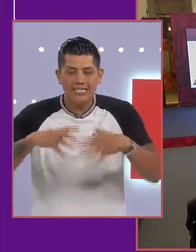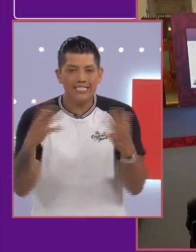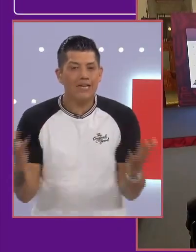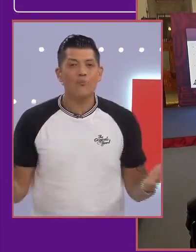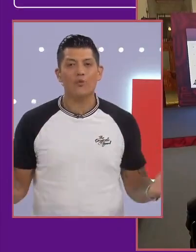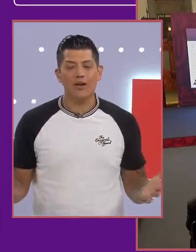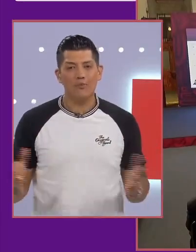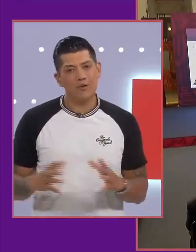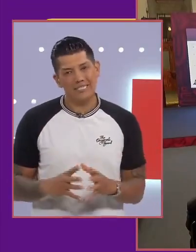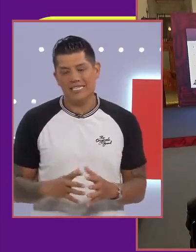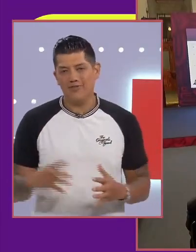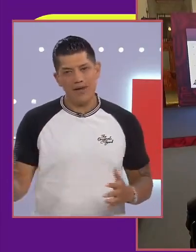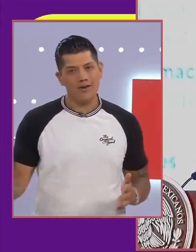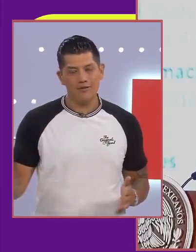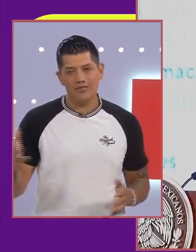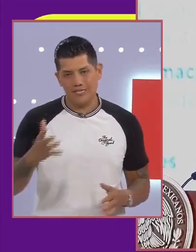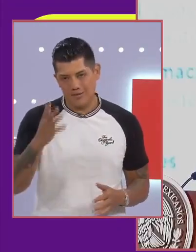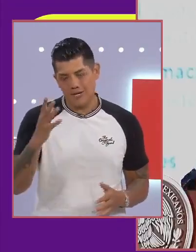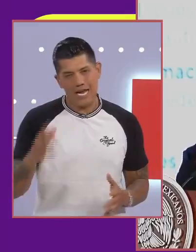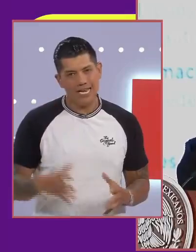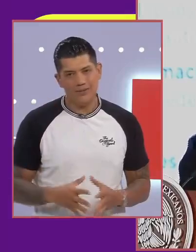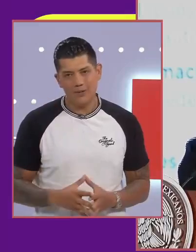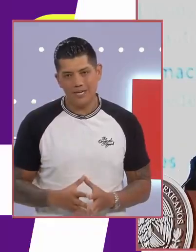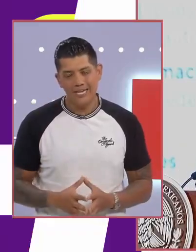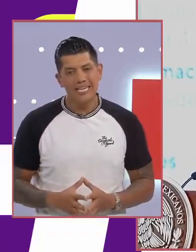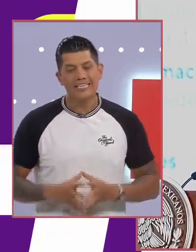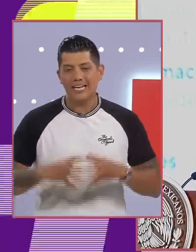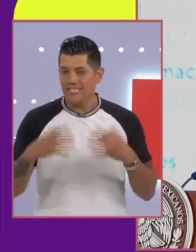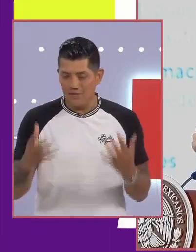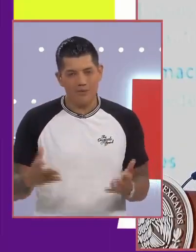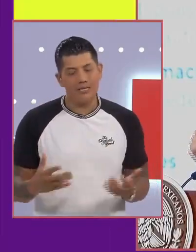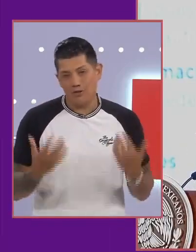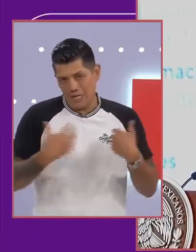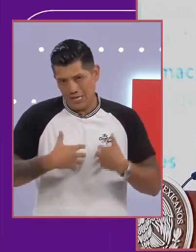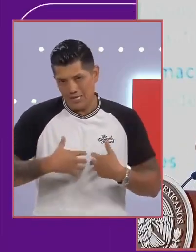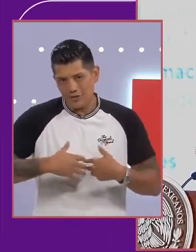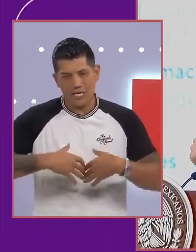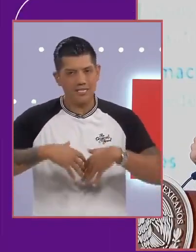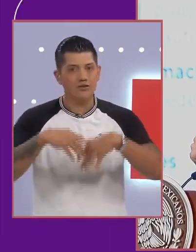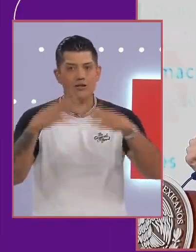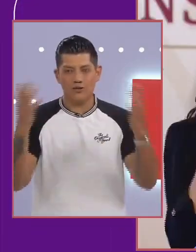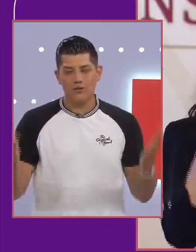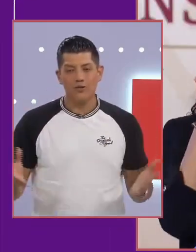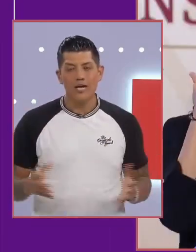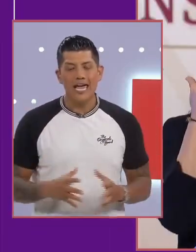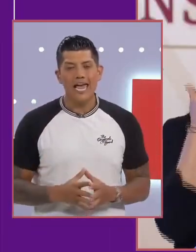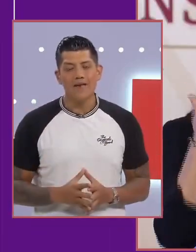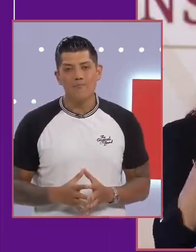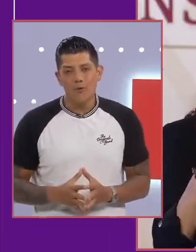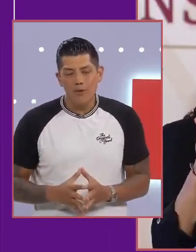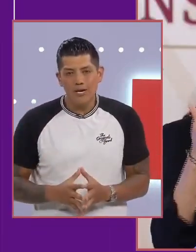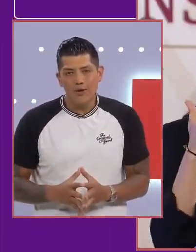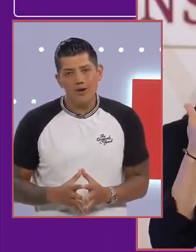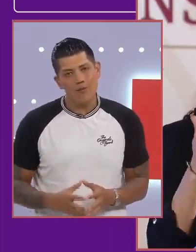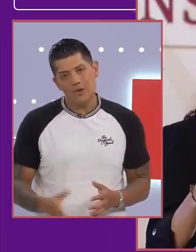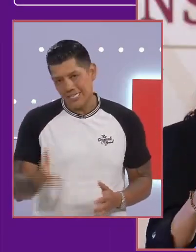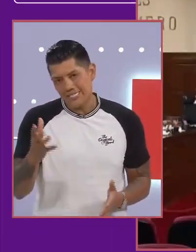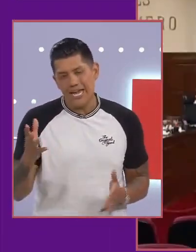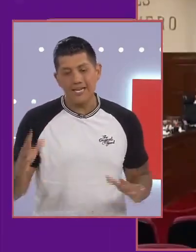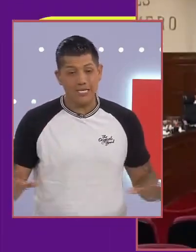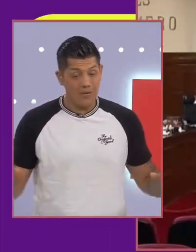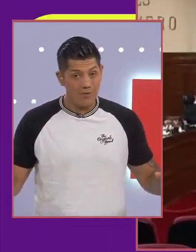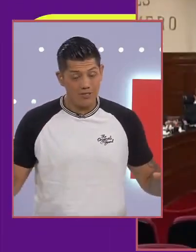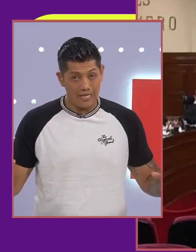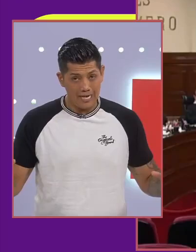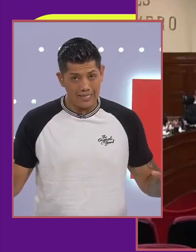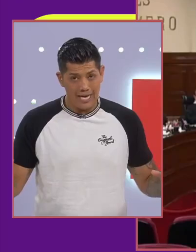que has echado por la borda estas fake news del señor Alatorre. Te agradecemos, de verdad, yo te agradezco y te agradezco yo creo que todo el público. Y pues ahí está,